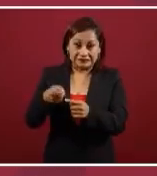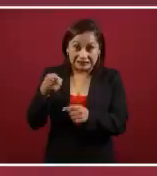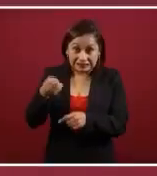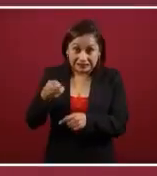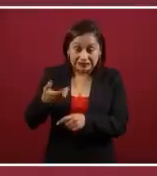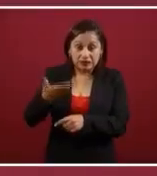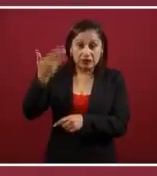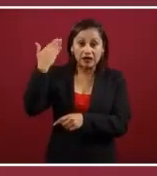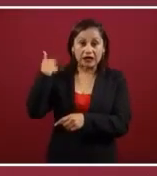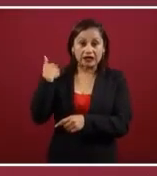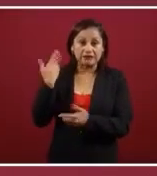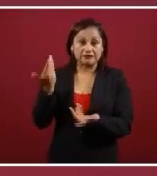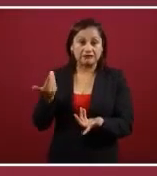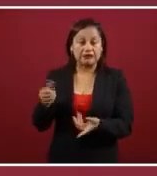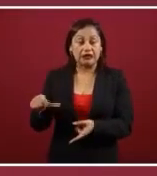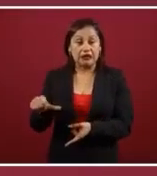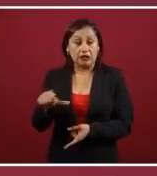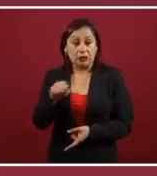el egoísmo,